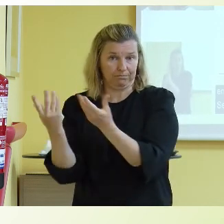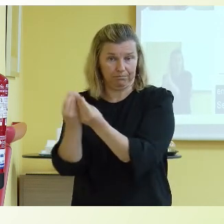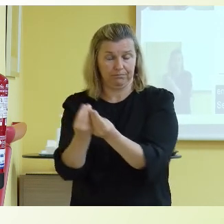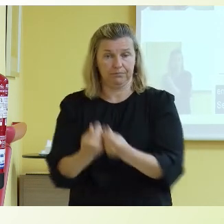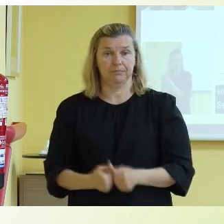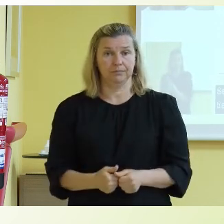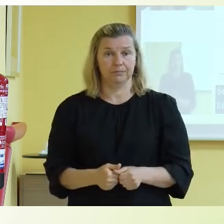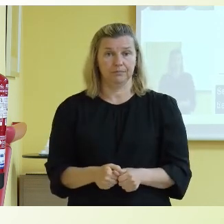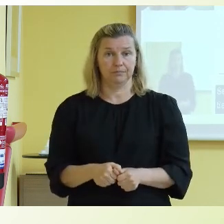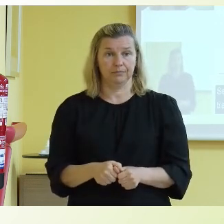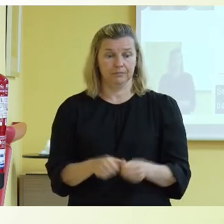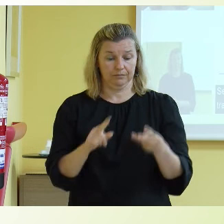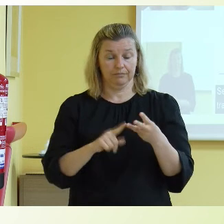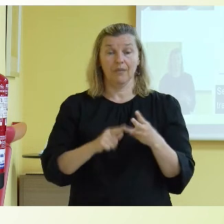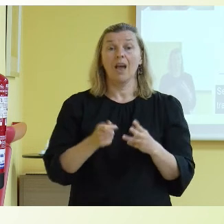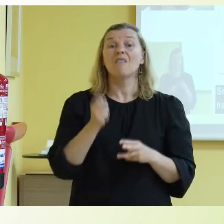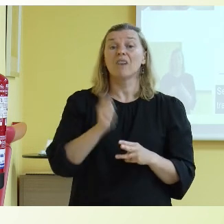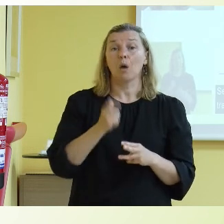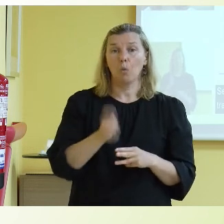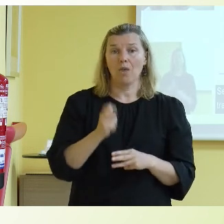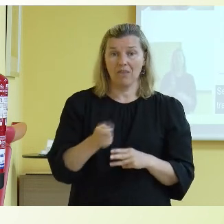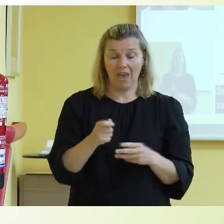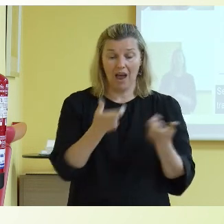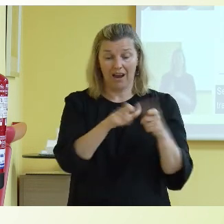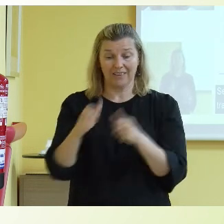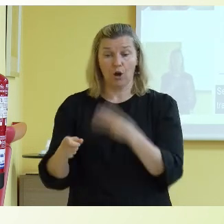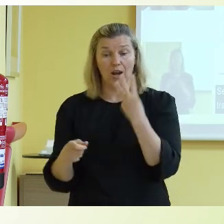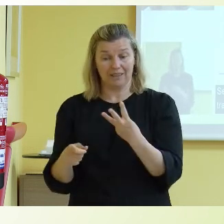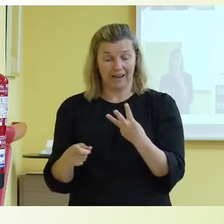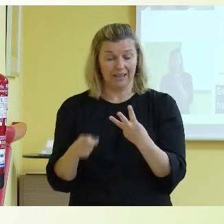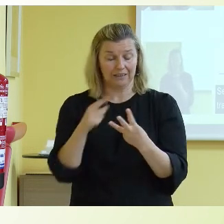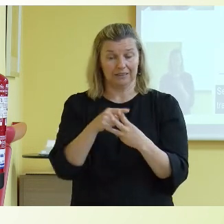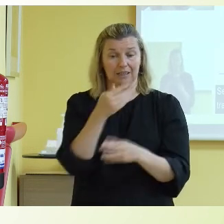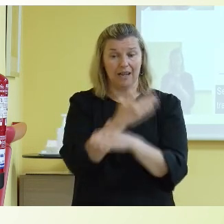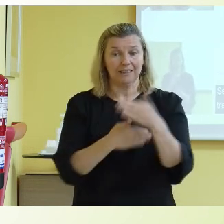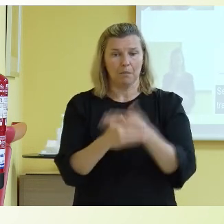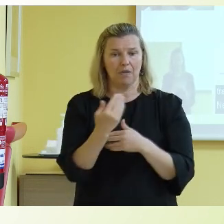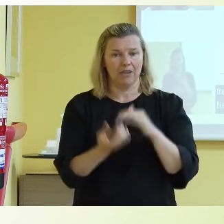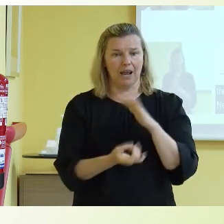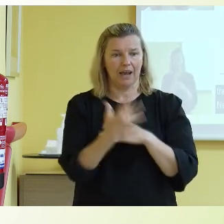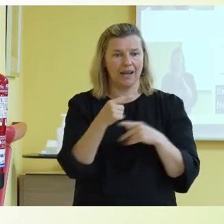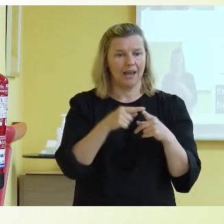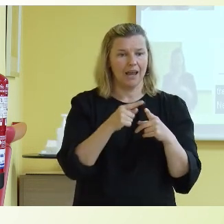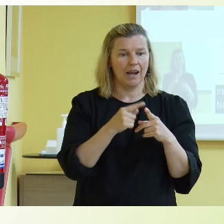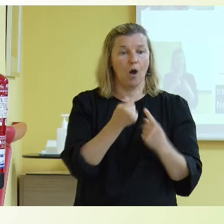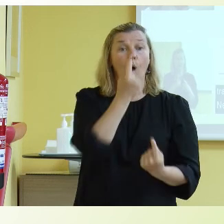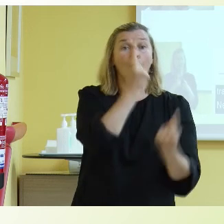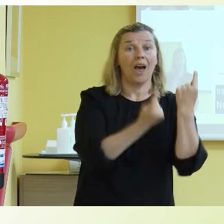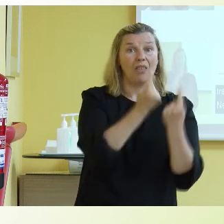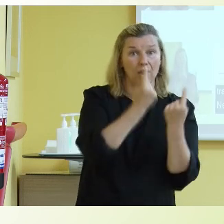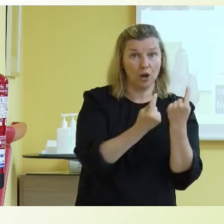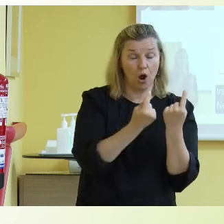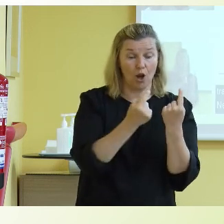Y en función de la frecuencia se establece 3 categorías que definen la discapacidad, como ocasional, si es inferior